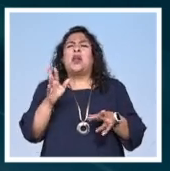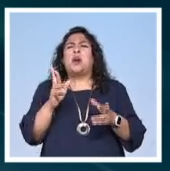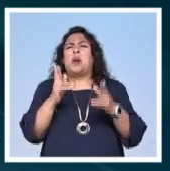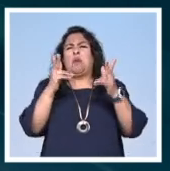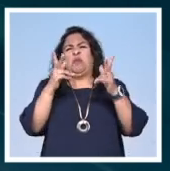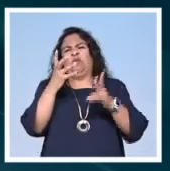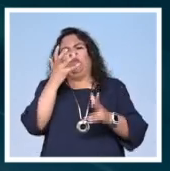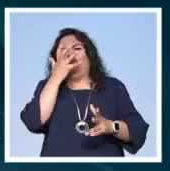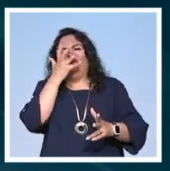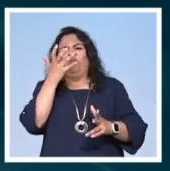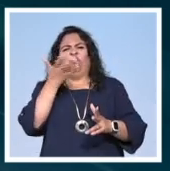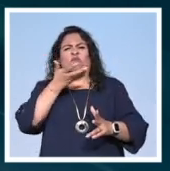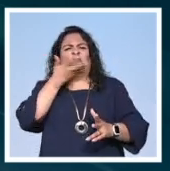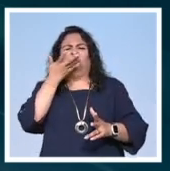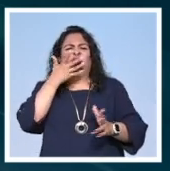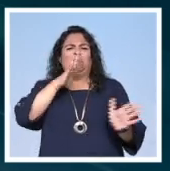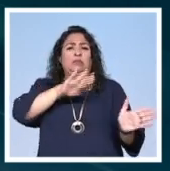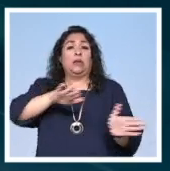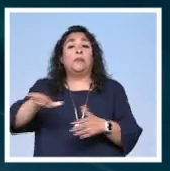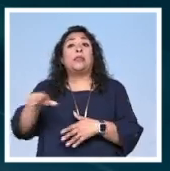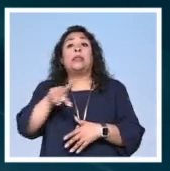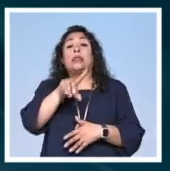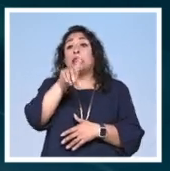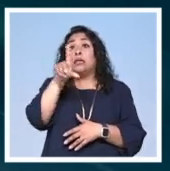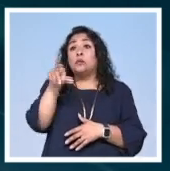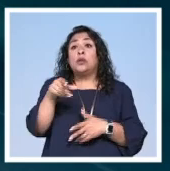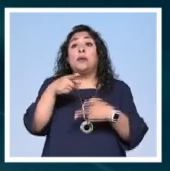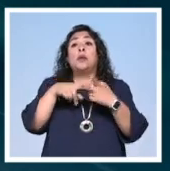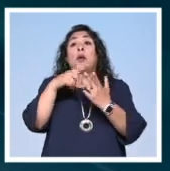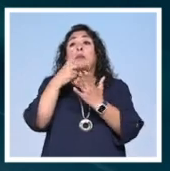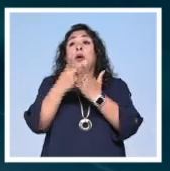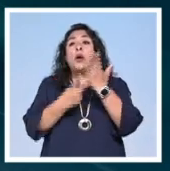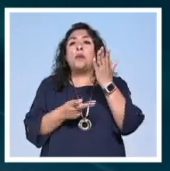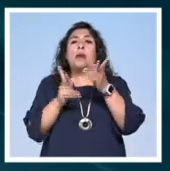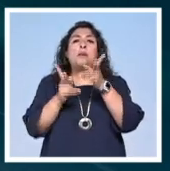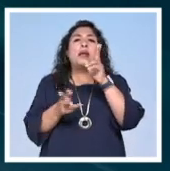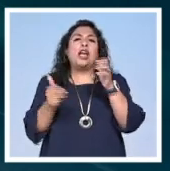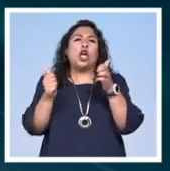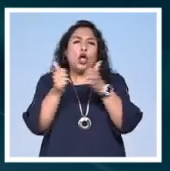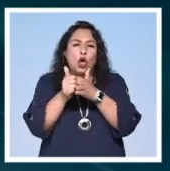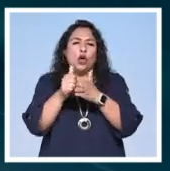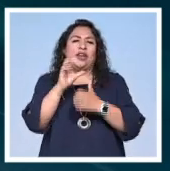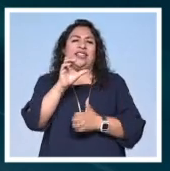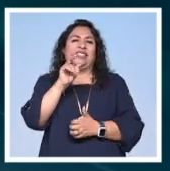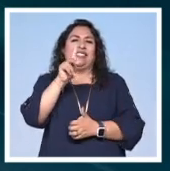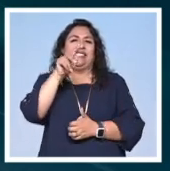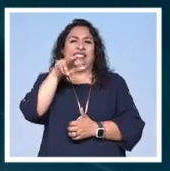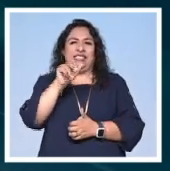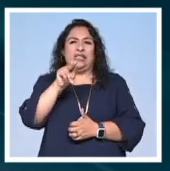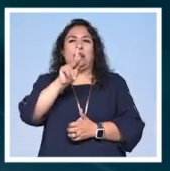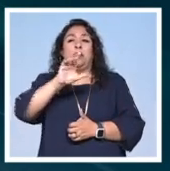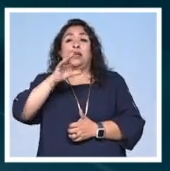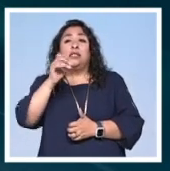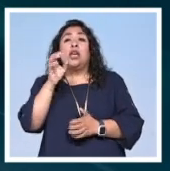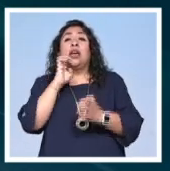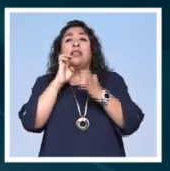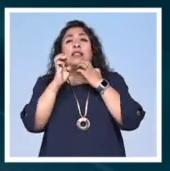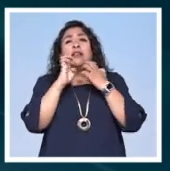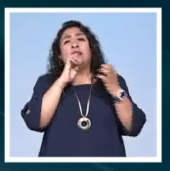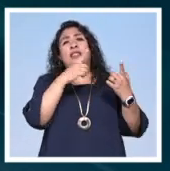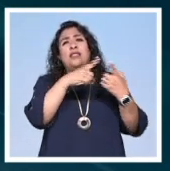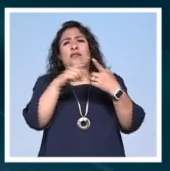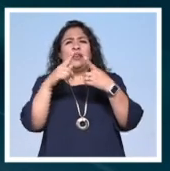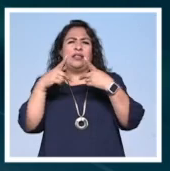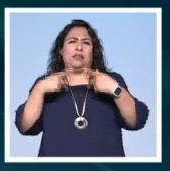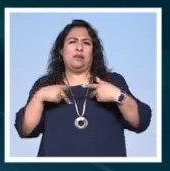rígidas y tradicionales posteriormente emprendió el programa conversando con Cristina Pacheco en donde entrevistó a diferentes